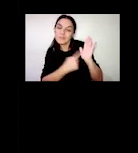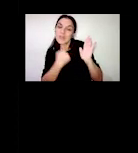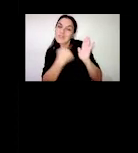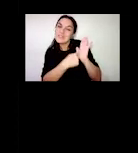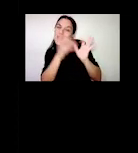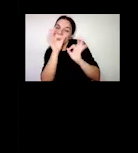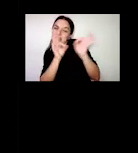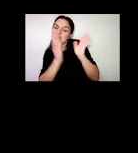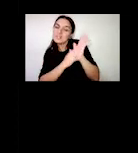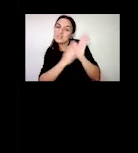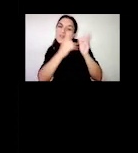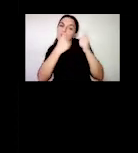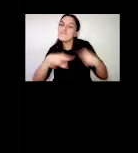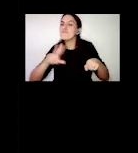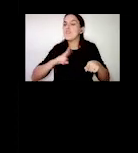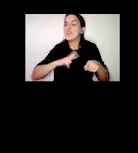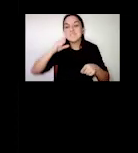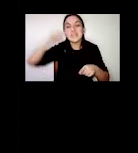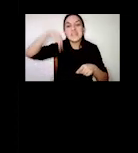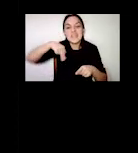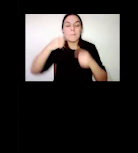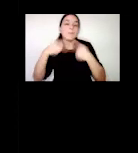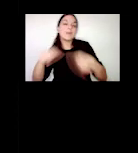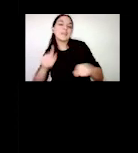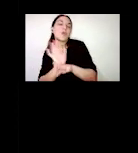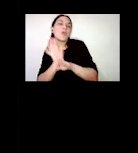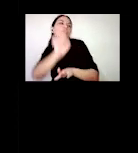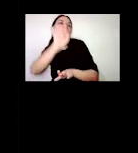bienes inmateriales, los hace a modo de ejemplo únicamente.